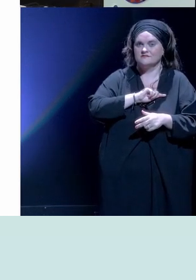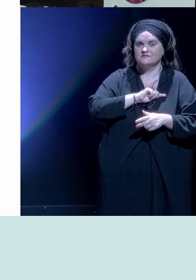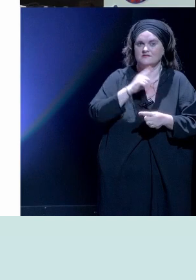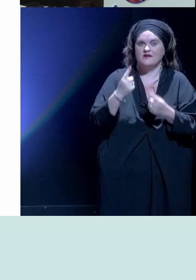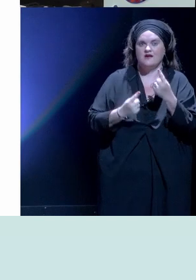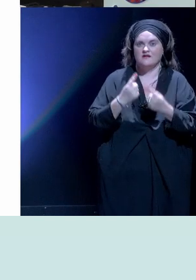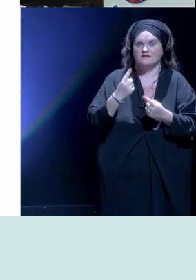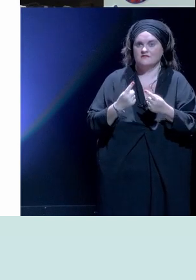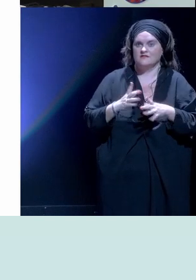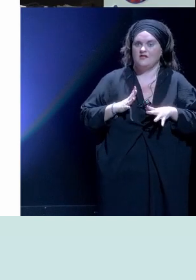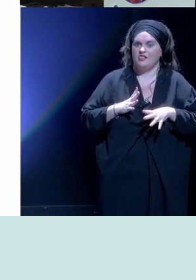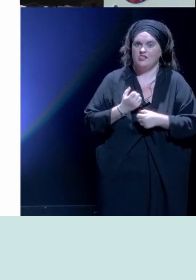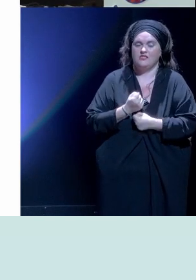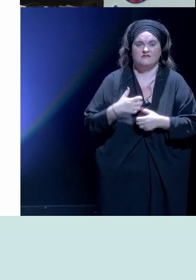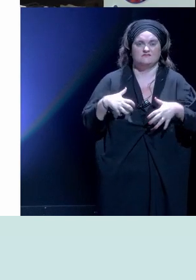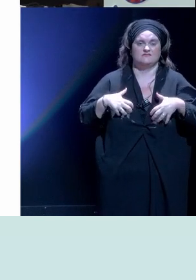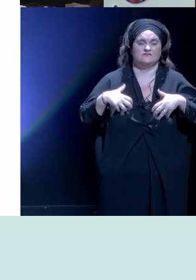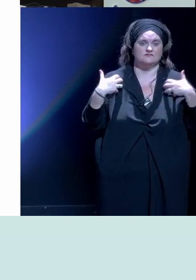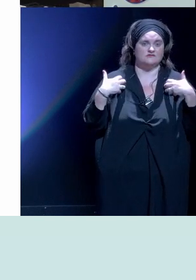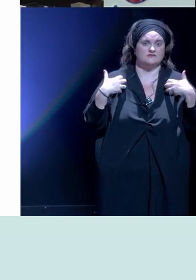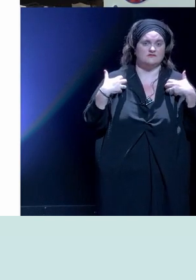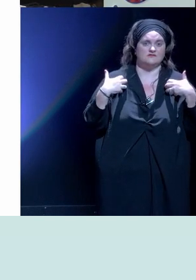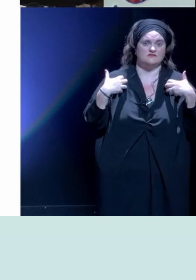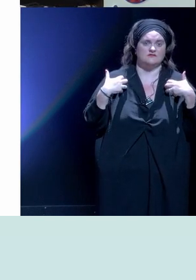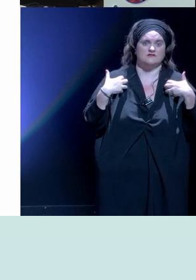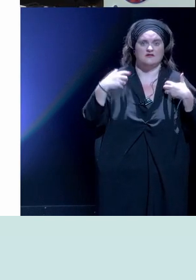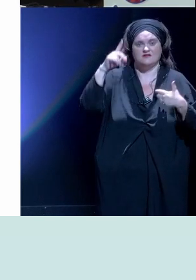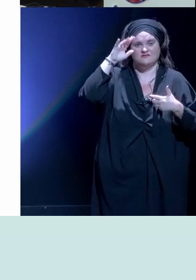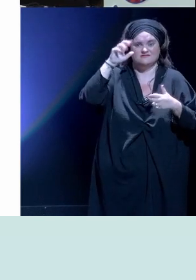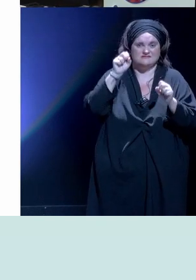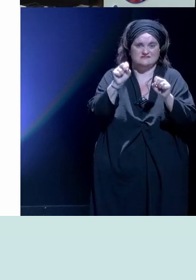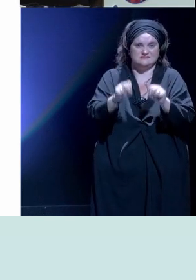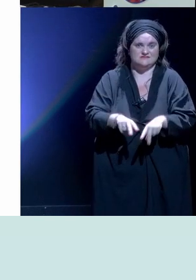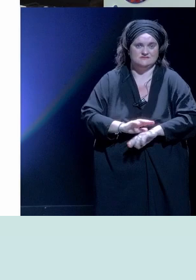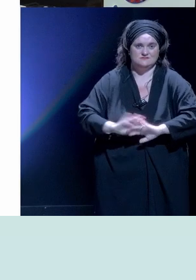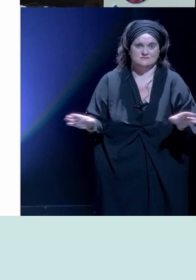una gran frustración e incluso una profunda desilusión.